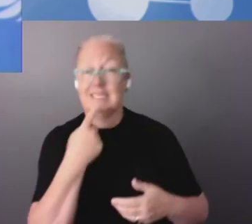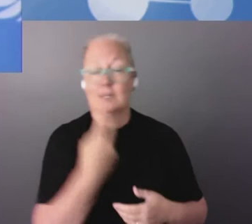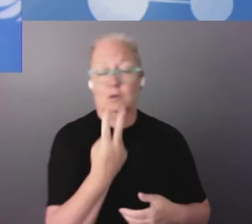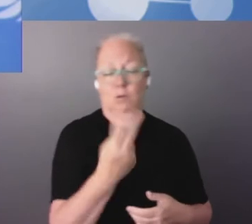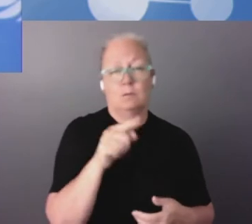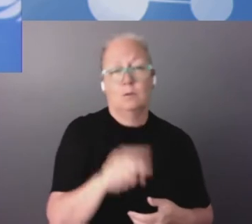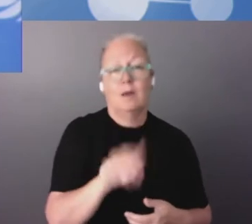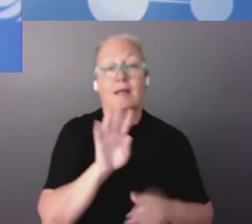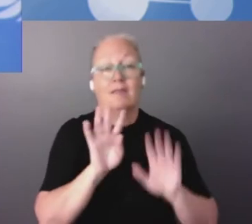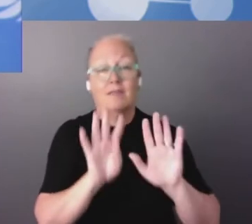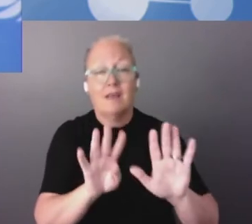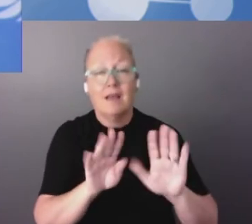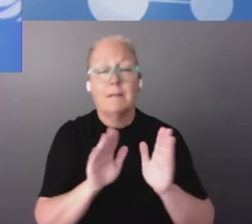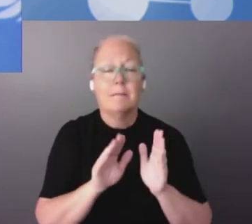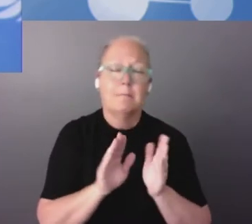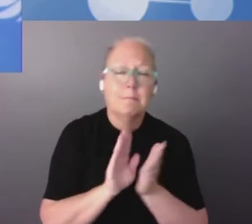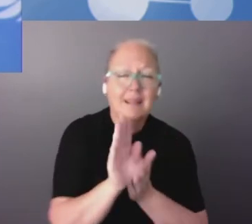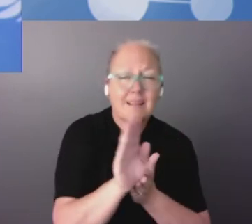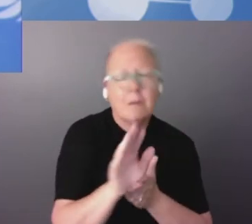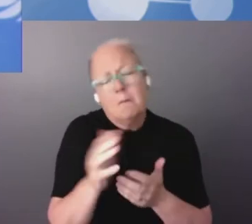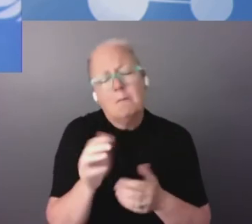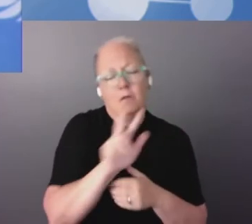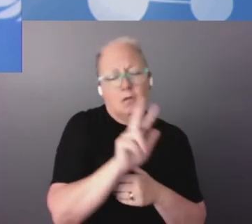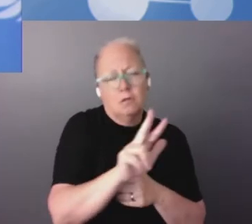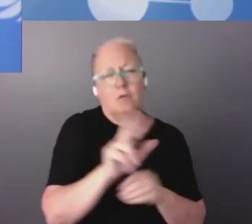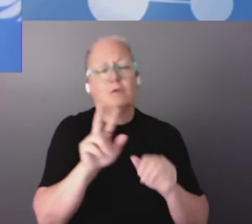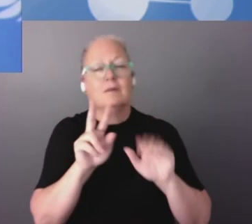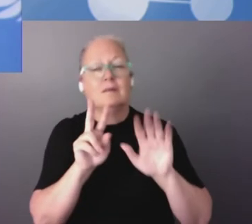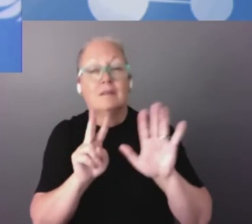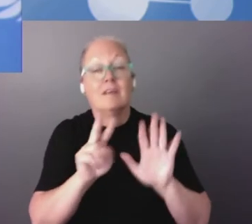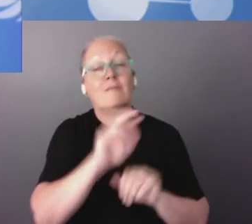pandemia, de usuarios de Internet. Sin embargo,